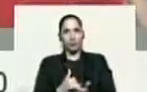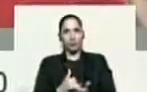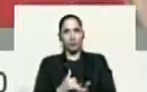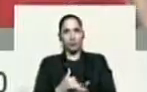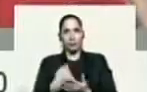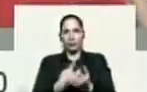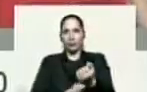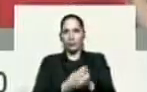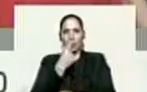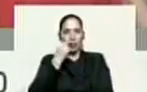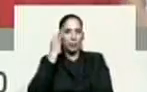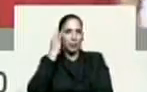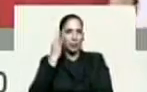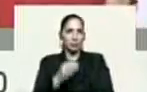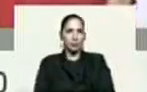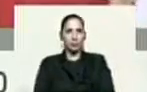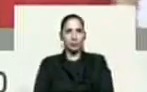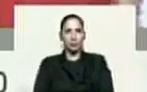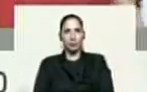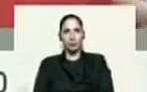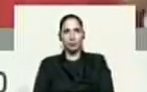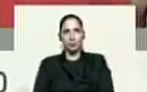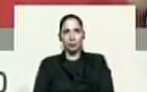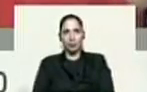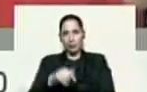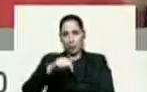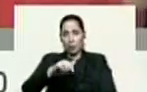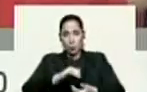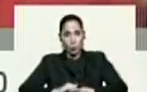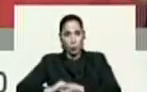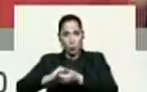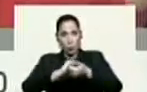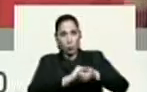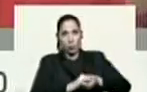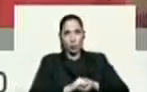Hermanos y hermanas de Trujillo, aquí Trujillo ha sido